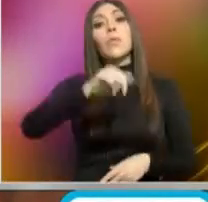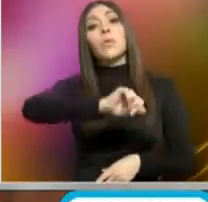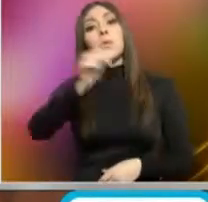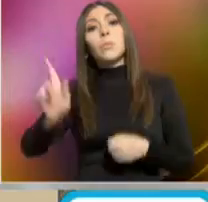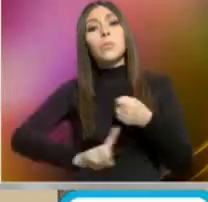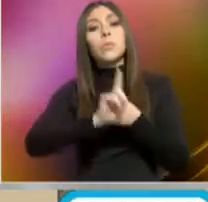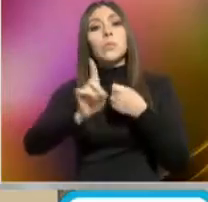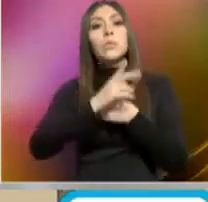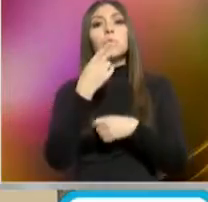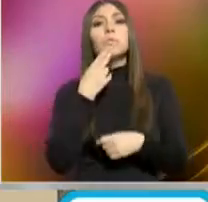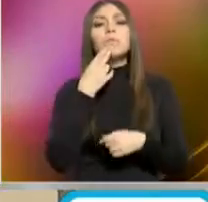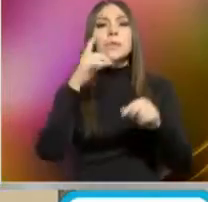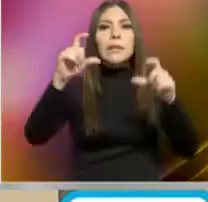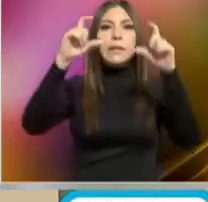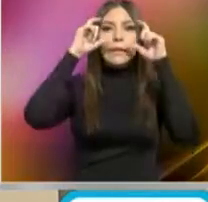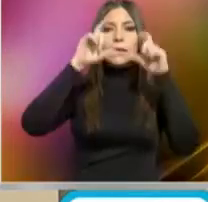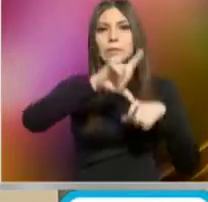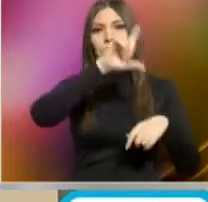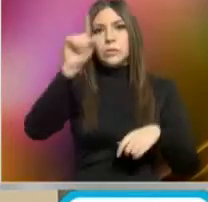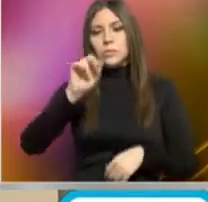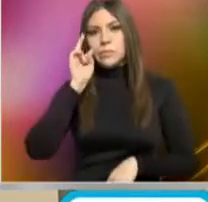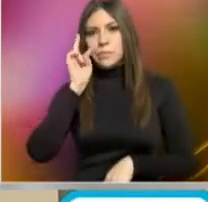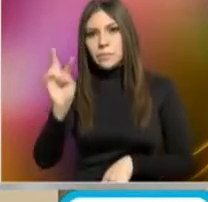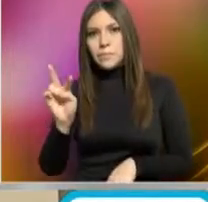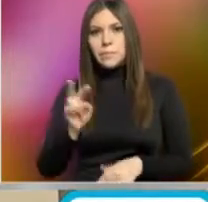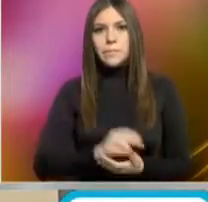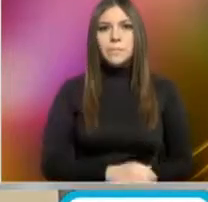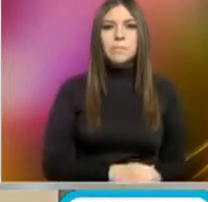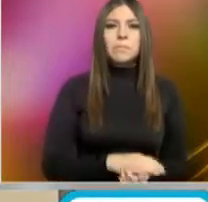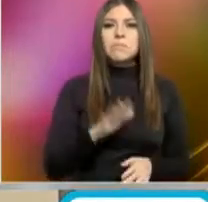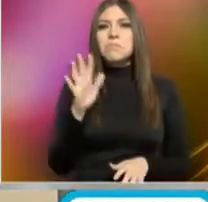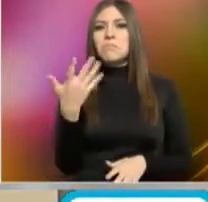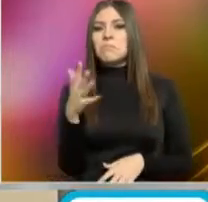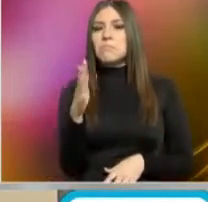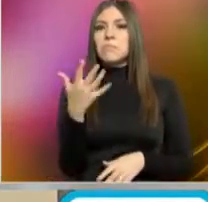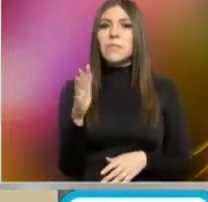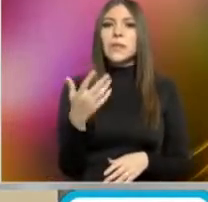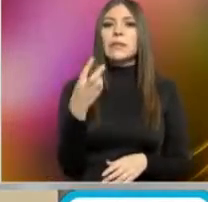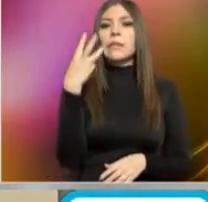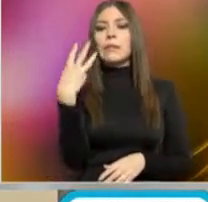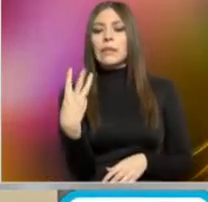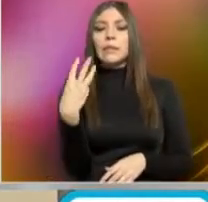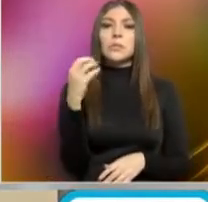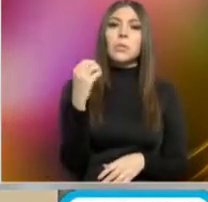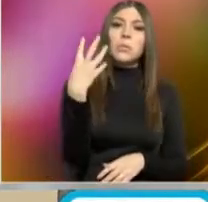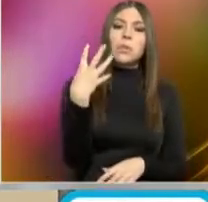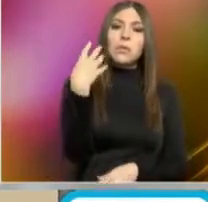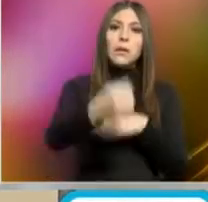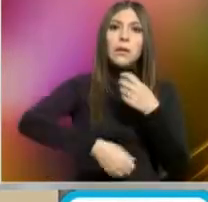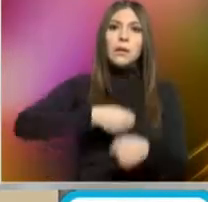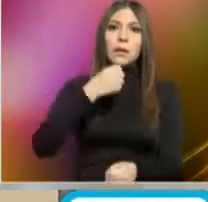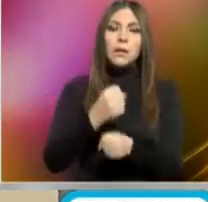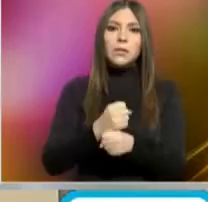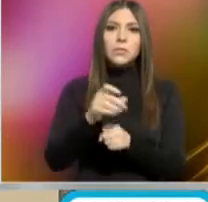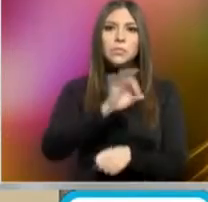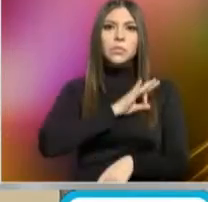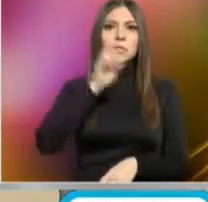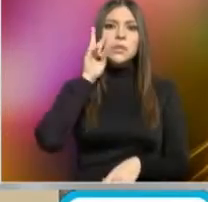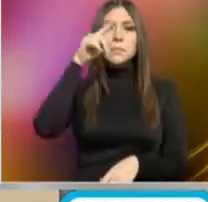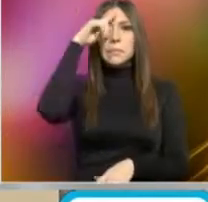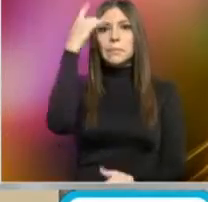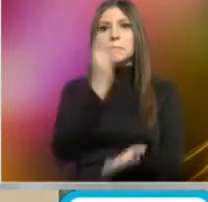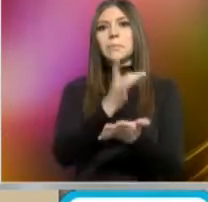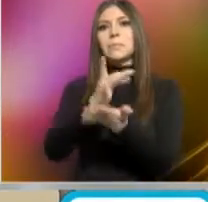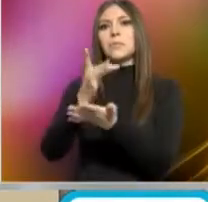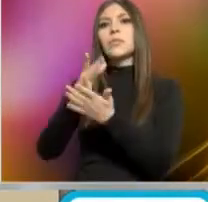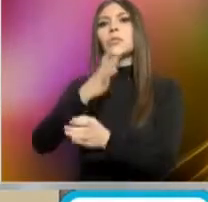el uso de lentes, lo vamos a ver después. Cercano después de los 3, 4 años, podemos empezar a notar más cosas. Ahora, hay